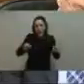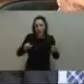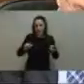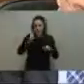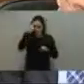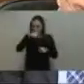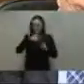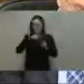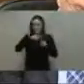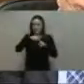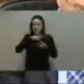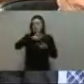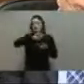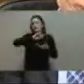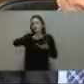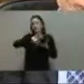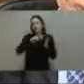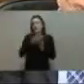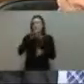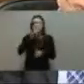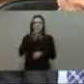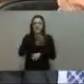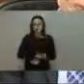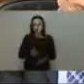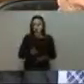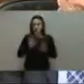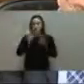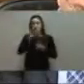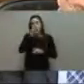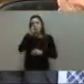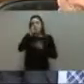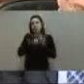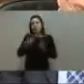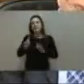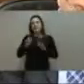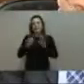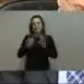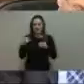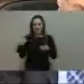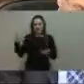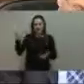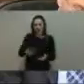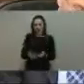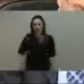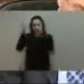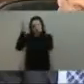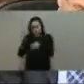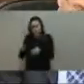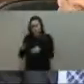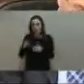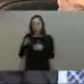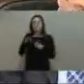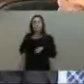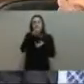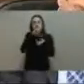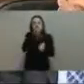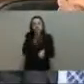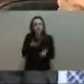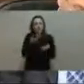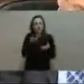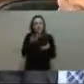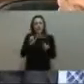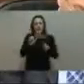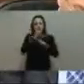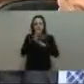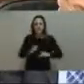eran. Desde Areces, Buendía en el 2006, y usted ocultaban y retrasaban información al Parlamento. Esto lo